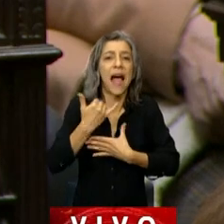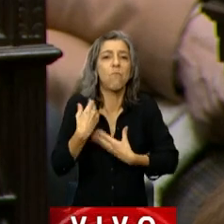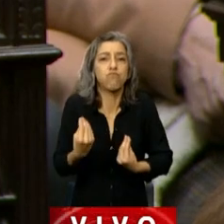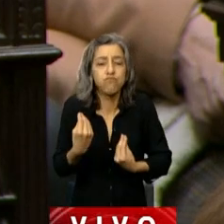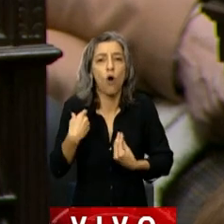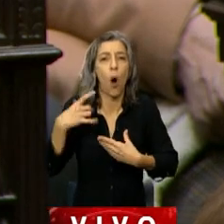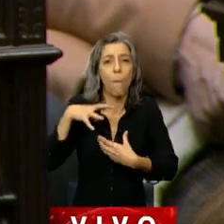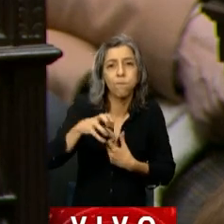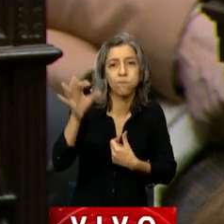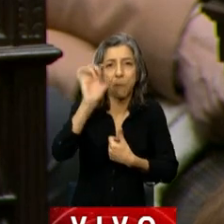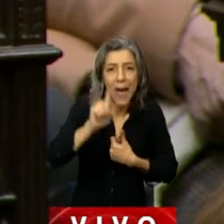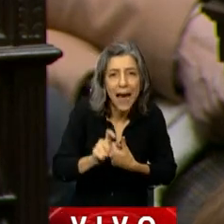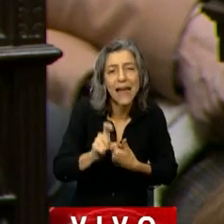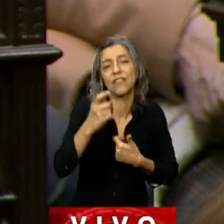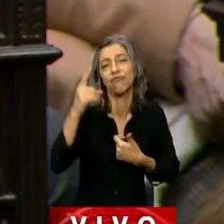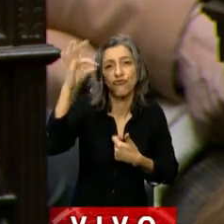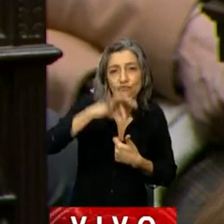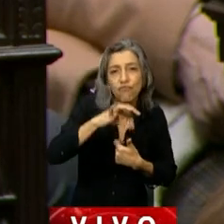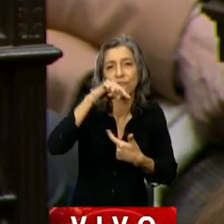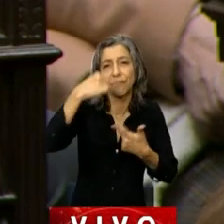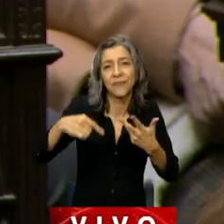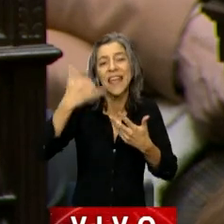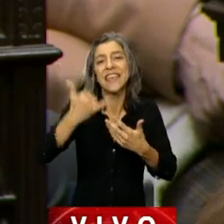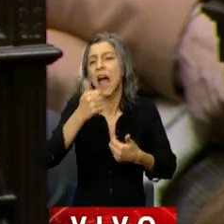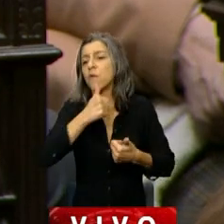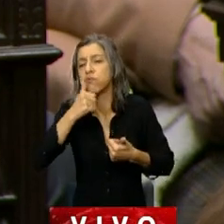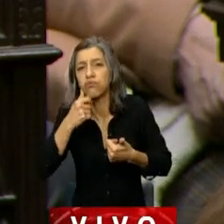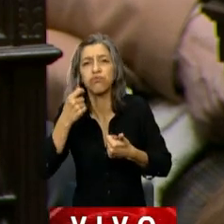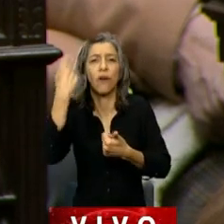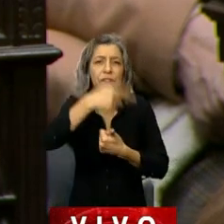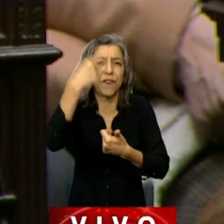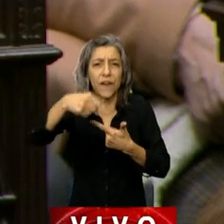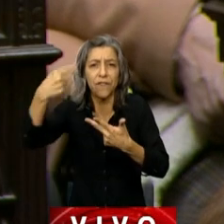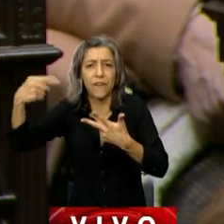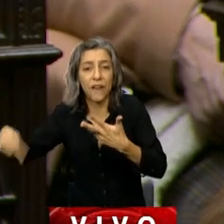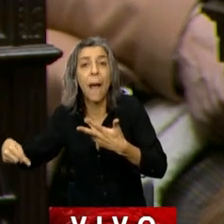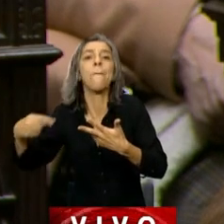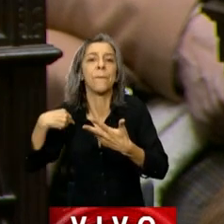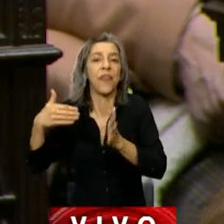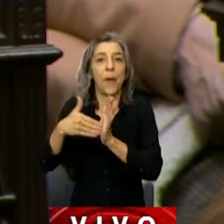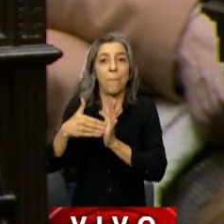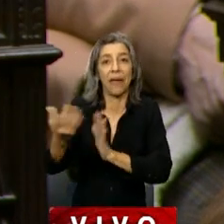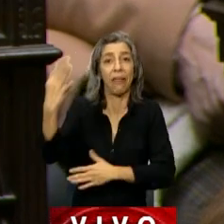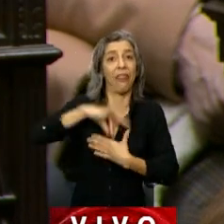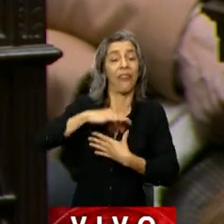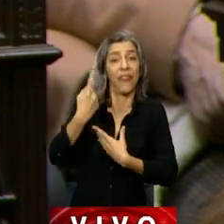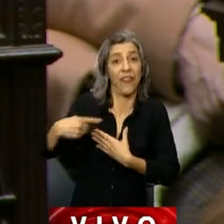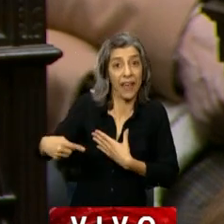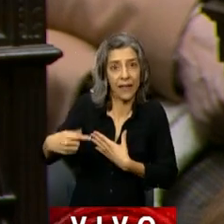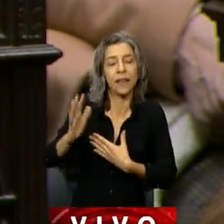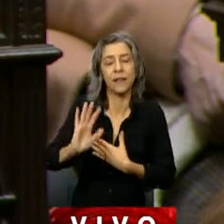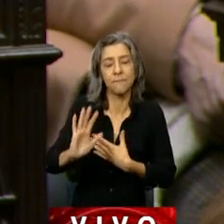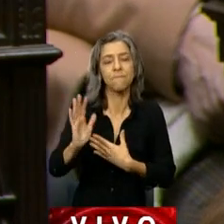y generalmente tenemos los antibióticos, los antiparasitarios, los antimicóticos para tratar. Los